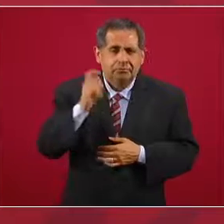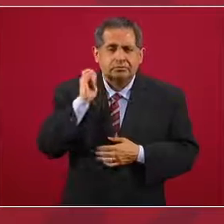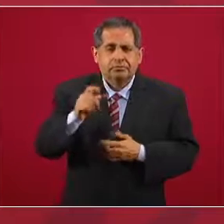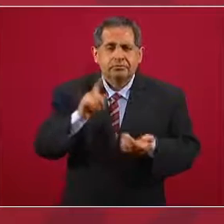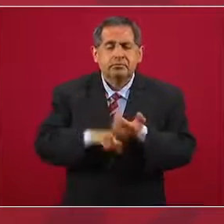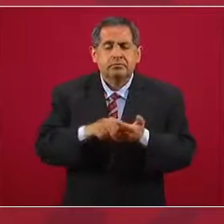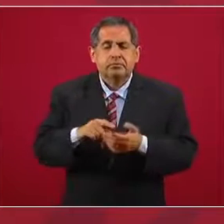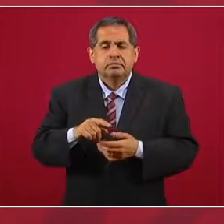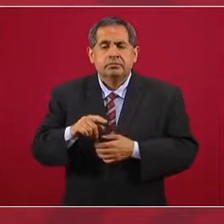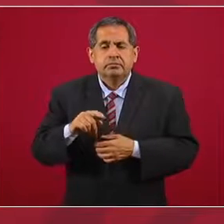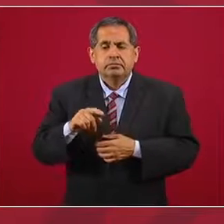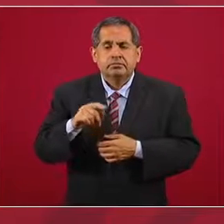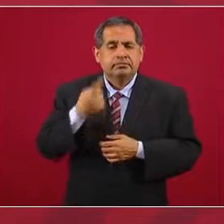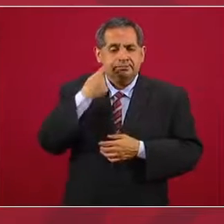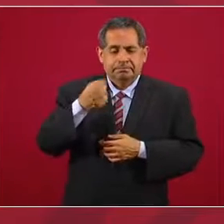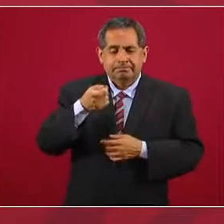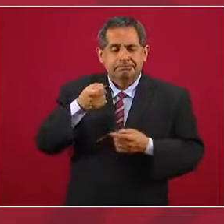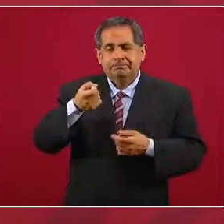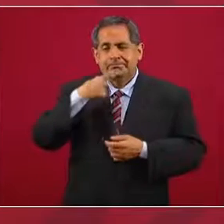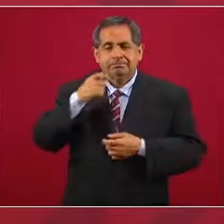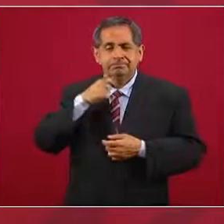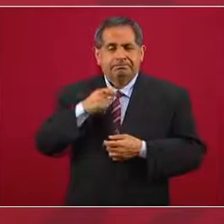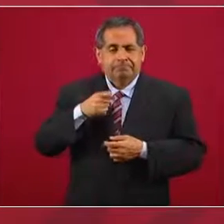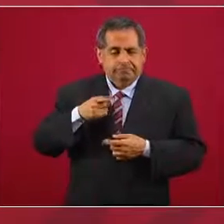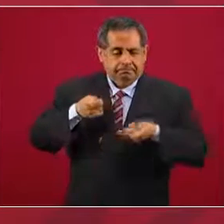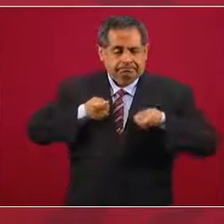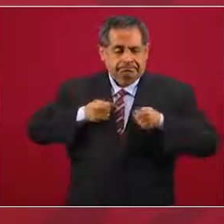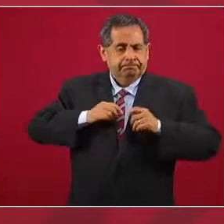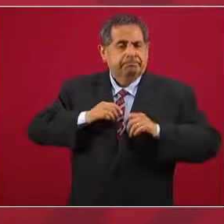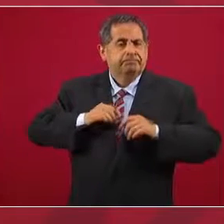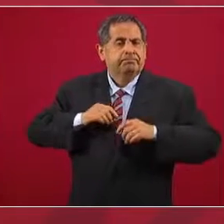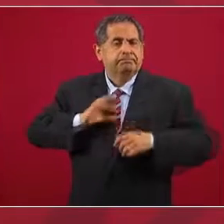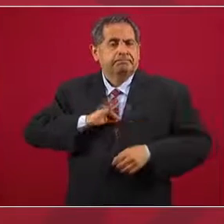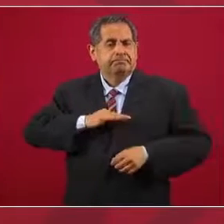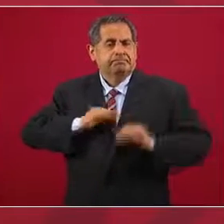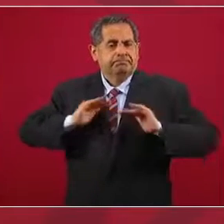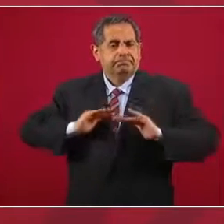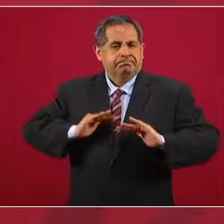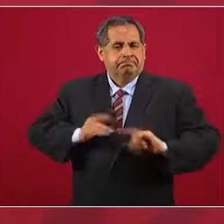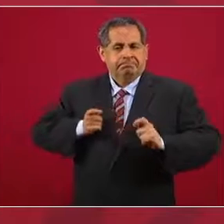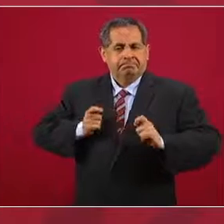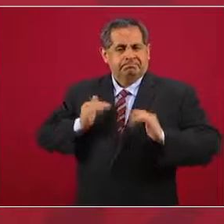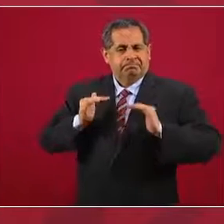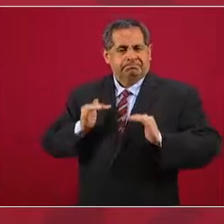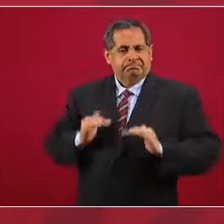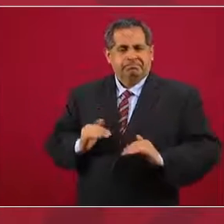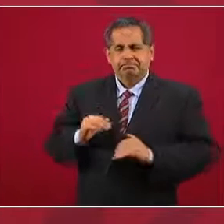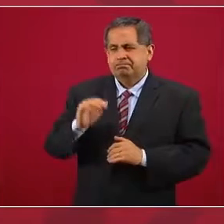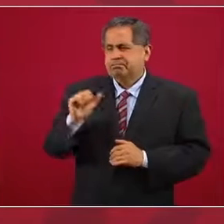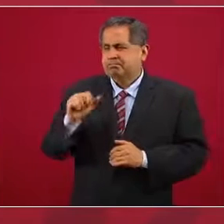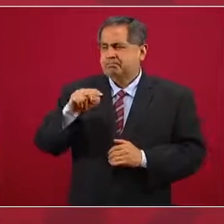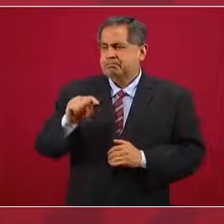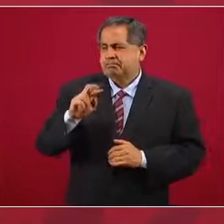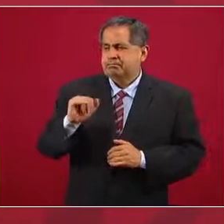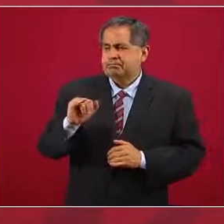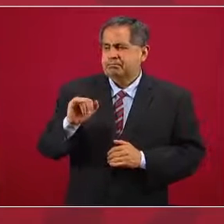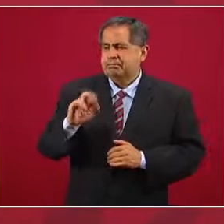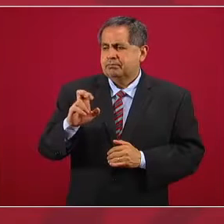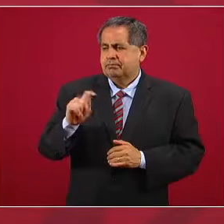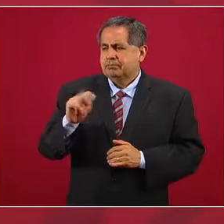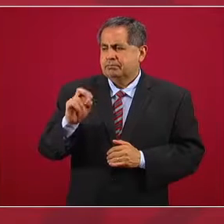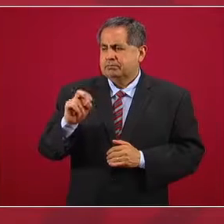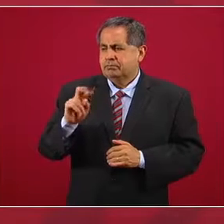caso de los antirretrovirales, donde se logró esa famosa, y que es necesario muchas veces repetirla,